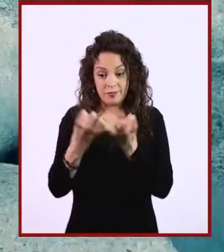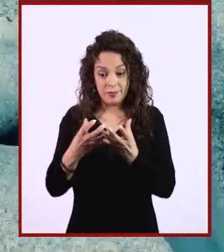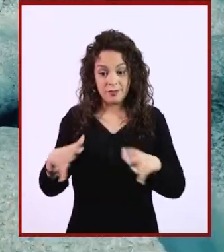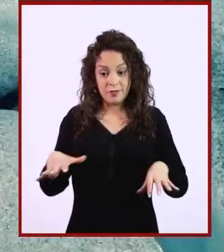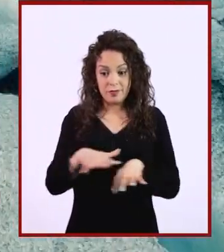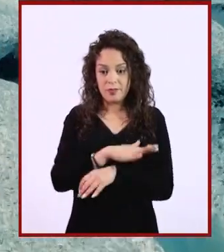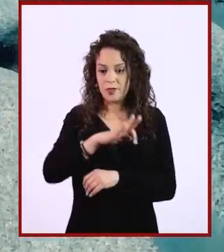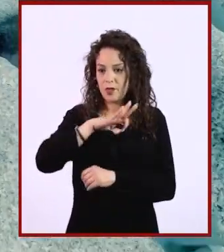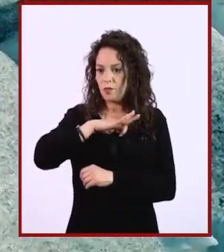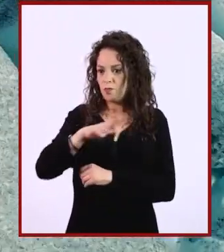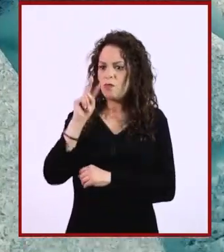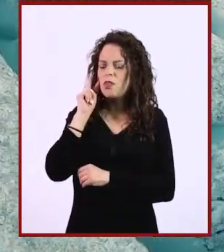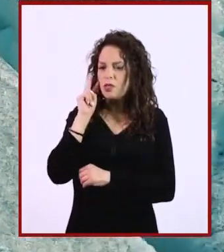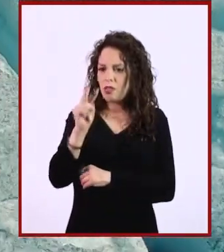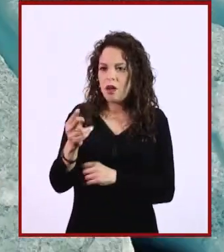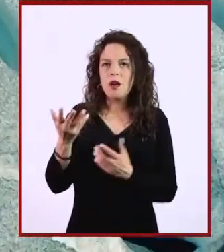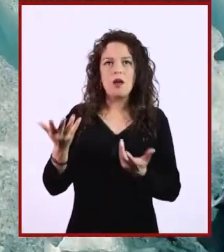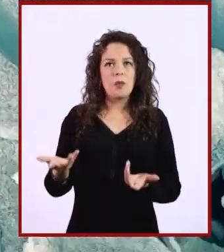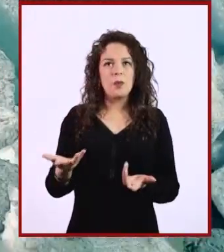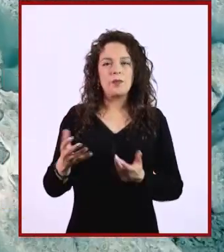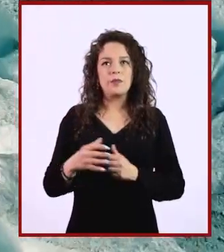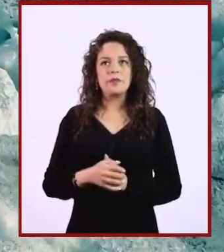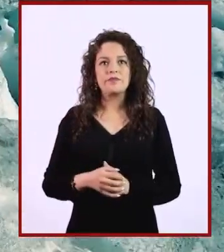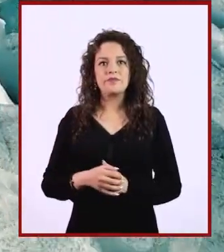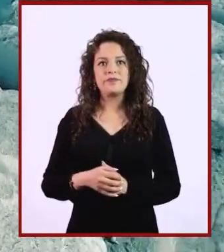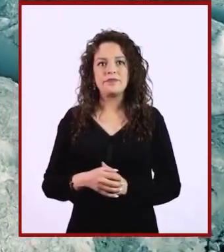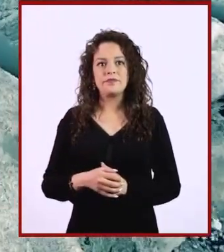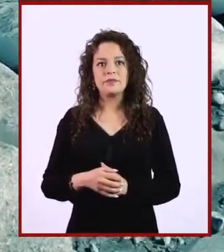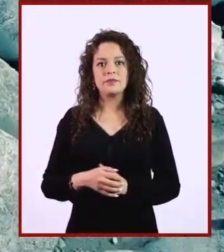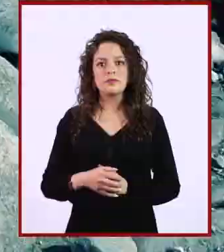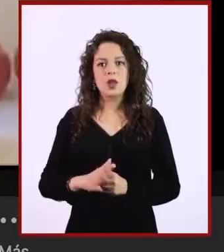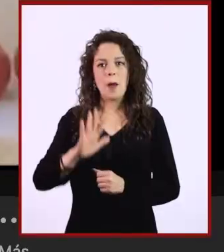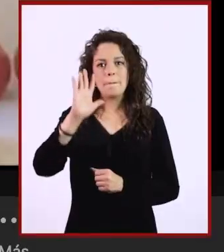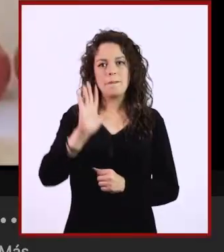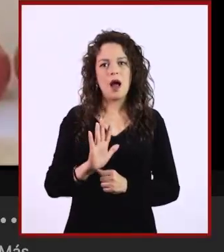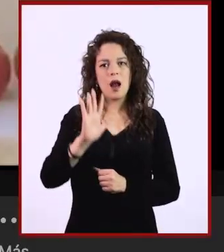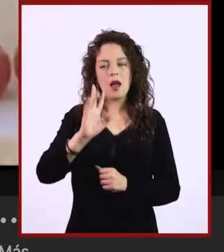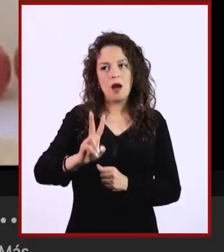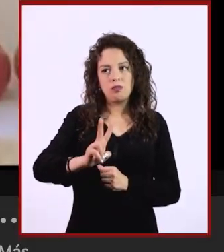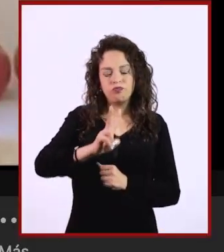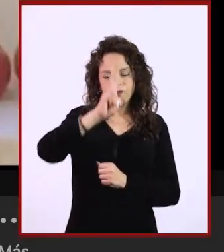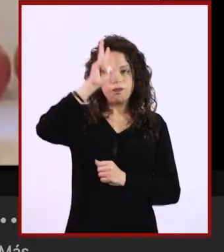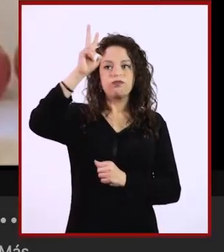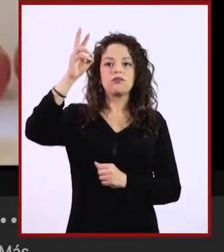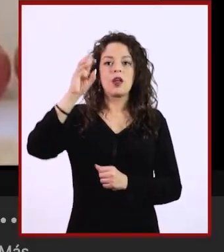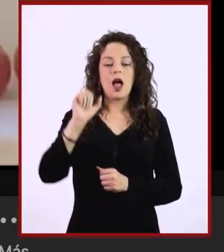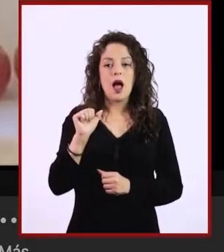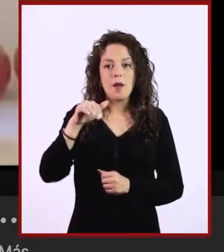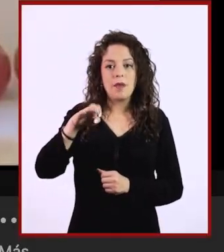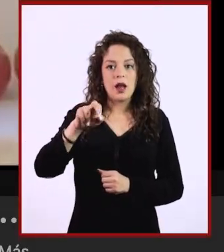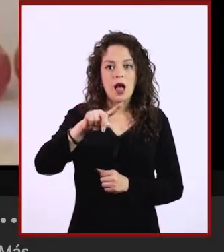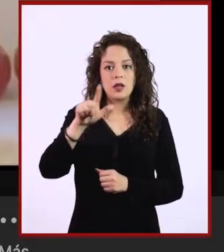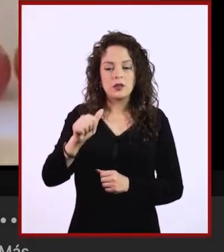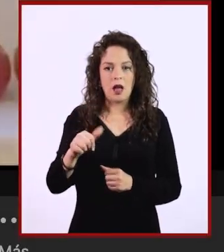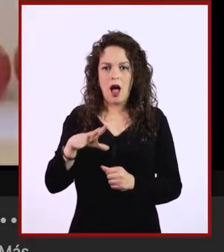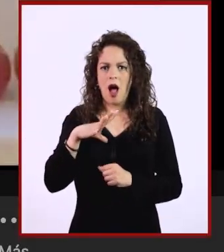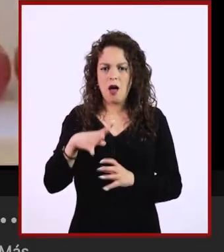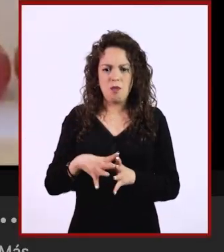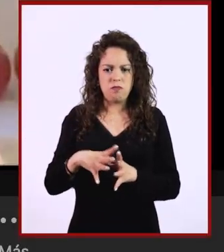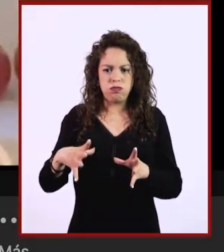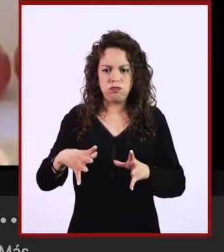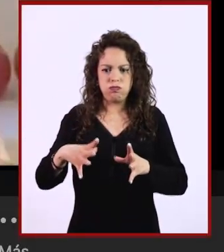percibe mucho como un multiplicador de amenazas, ¿no? Vamos, es algo de lo